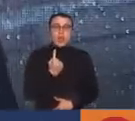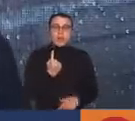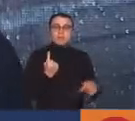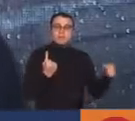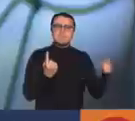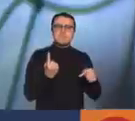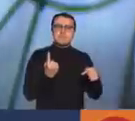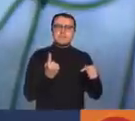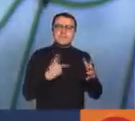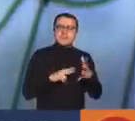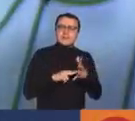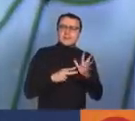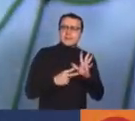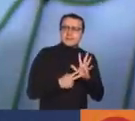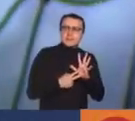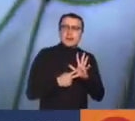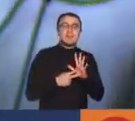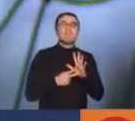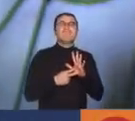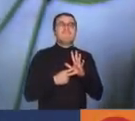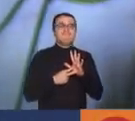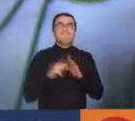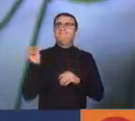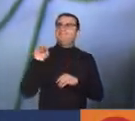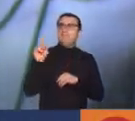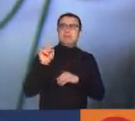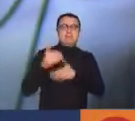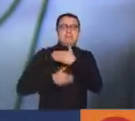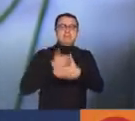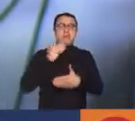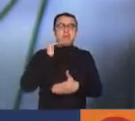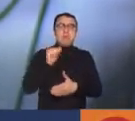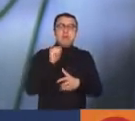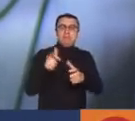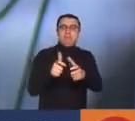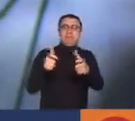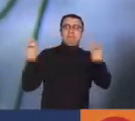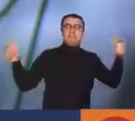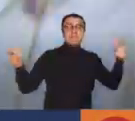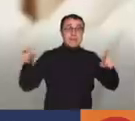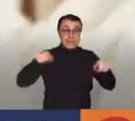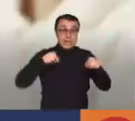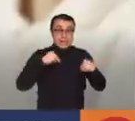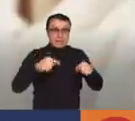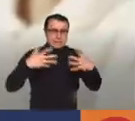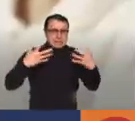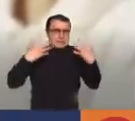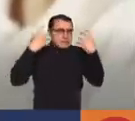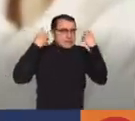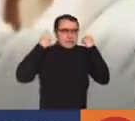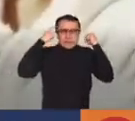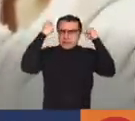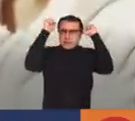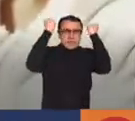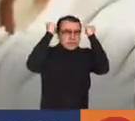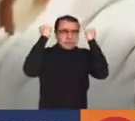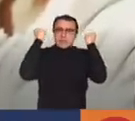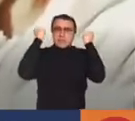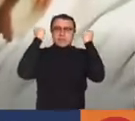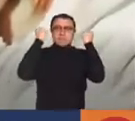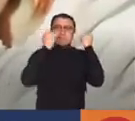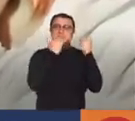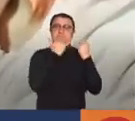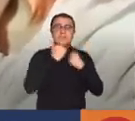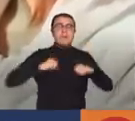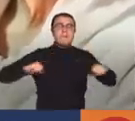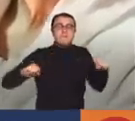vuelto una inmensa cantidad de mujeres, y ese estrés provoca que Bogotá tenga una de